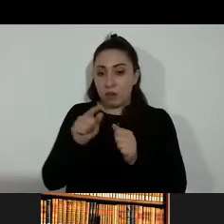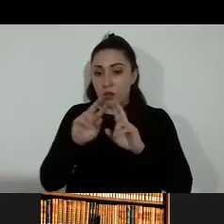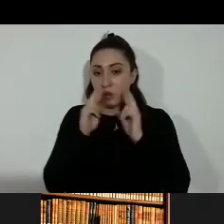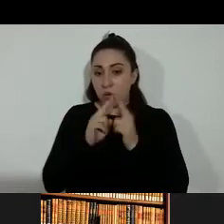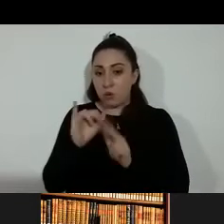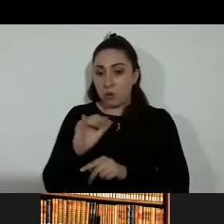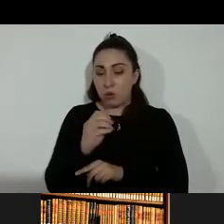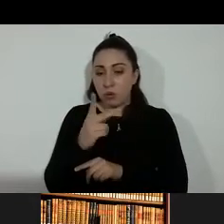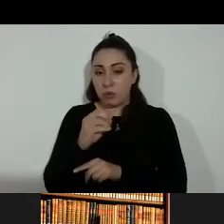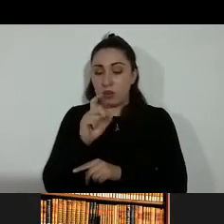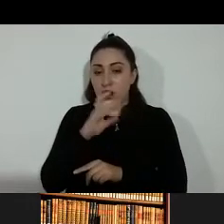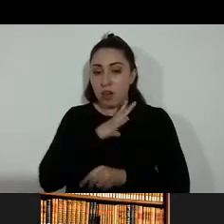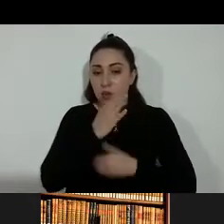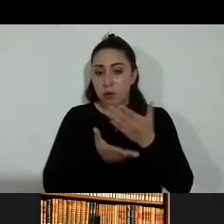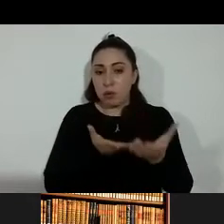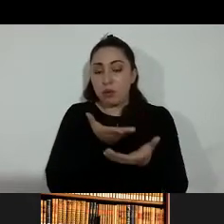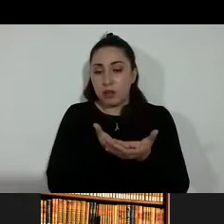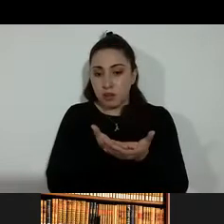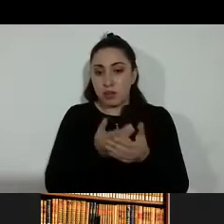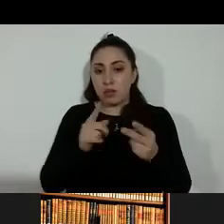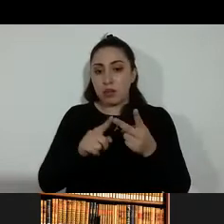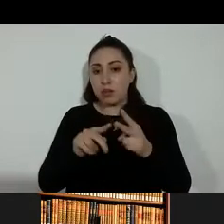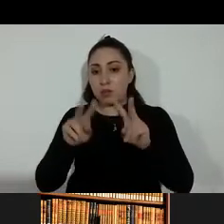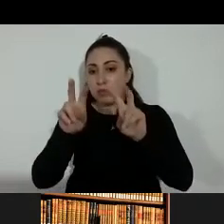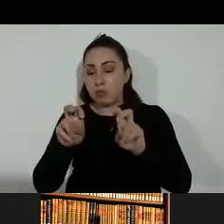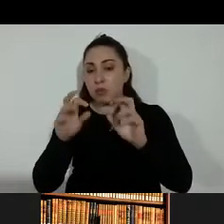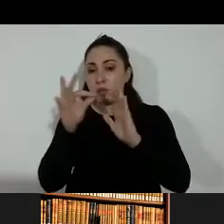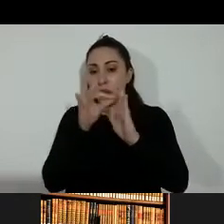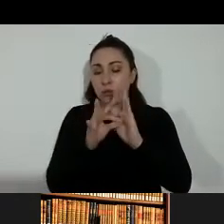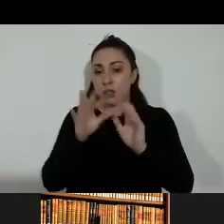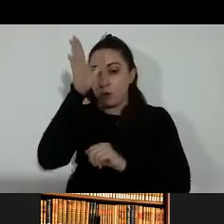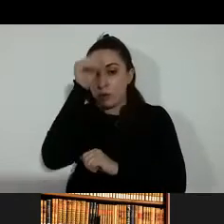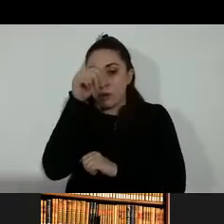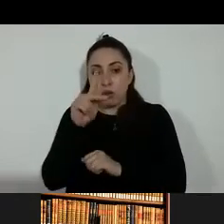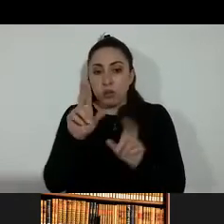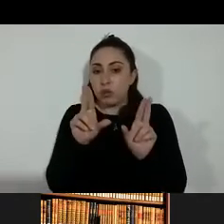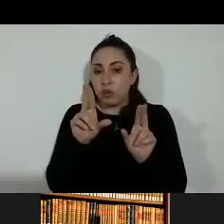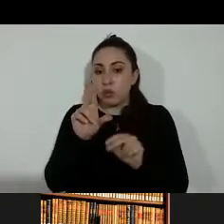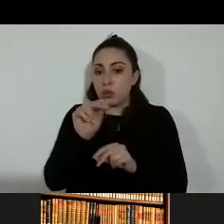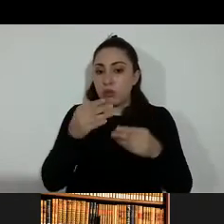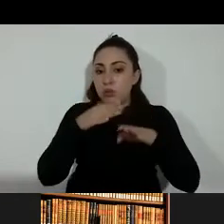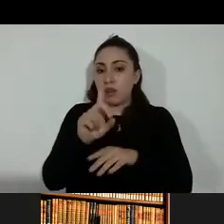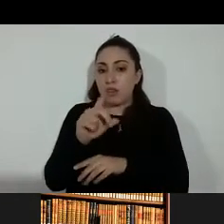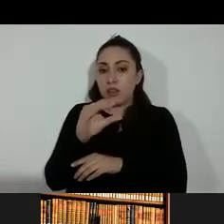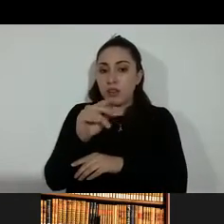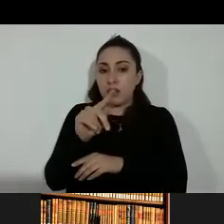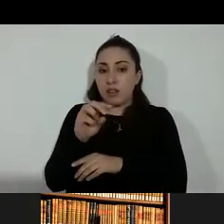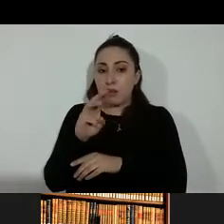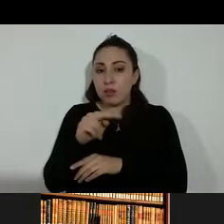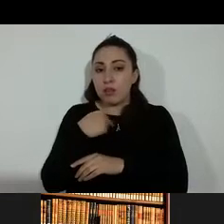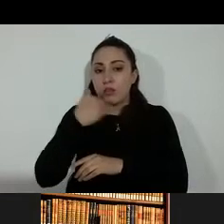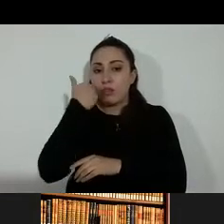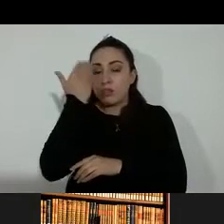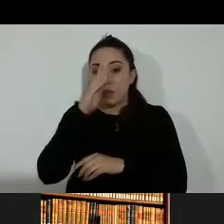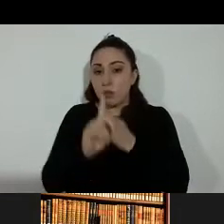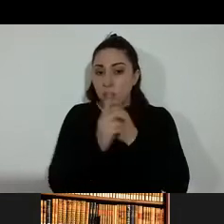de iniciativas y de puntos de acuerdo, pero no de dictámenes. Entonces, no habría inconveniente para subir los 2 dictámenes que